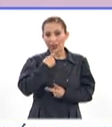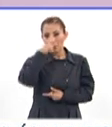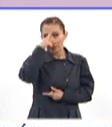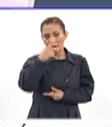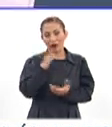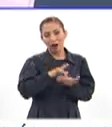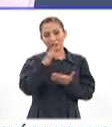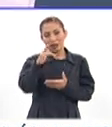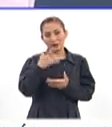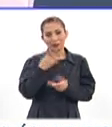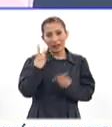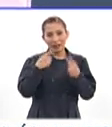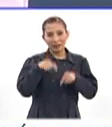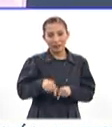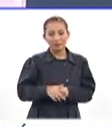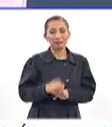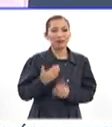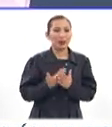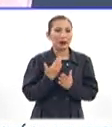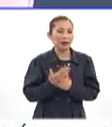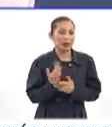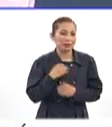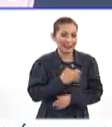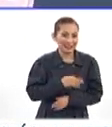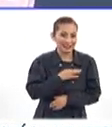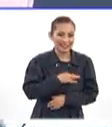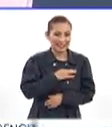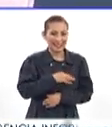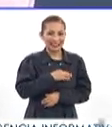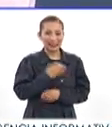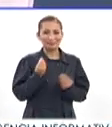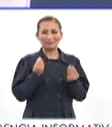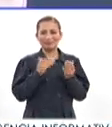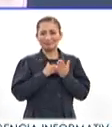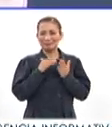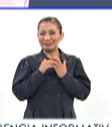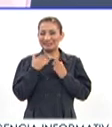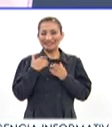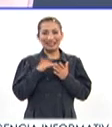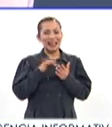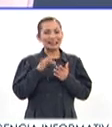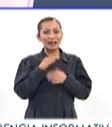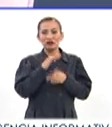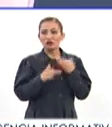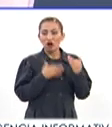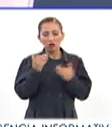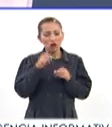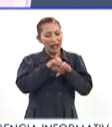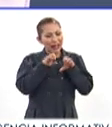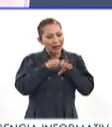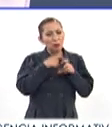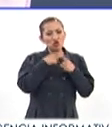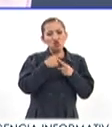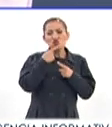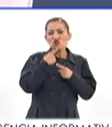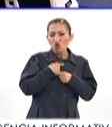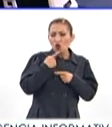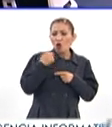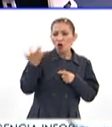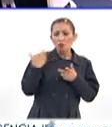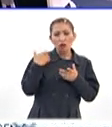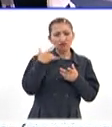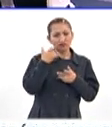por acompañarnos esta mañana y pues muchas felicidades. Y toda la admiración, por supuesto, para ti, todo el equipo de la Cruz Roja que hacen esfuerzos.